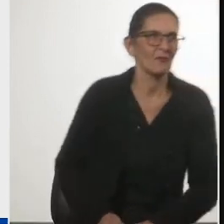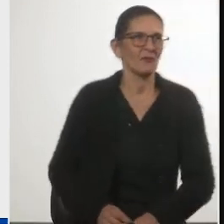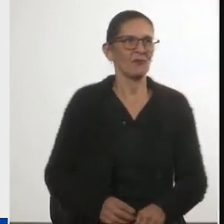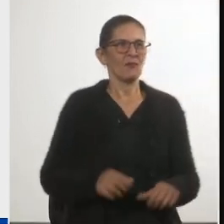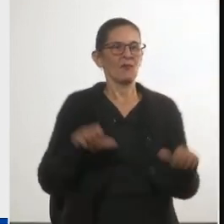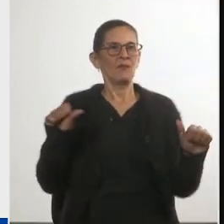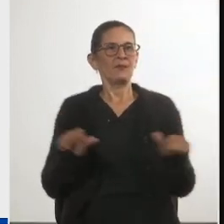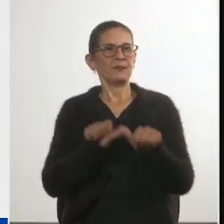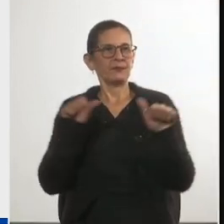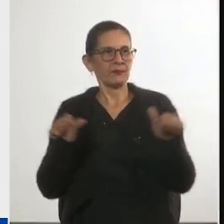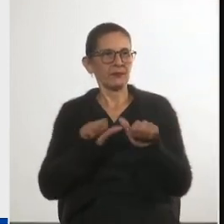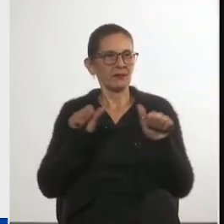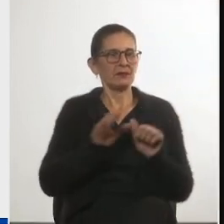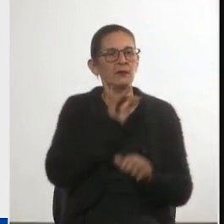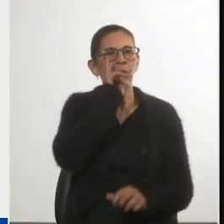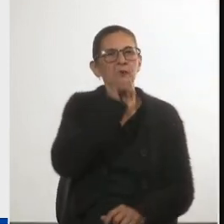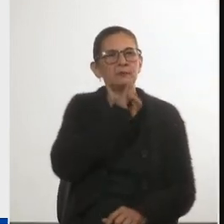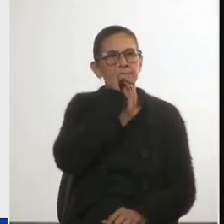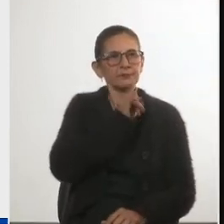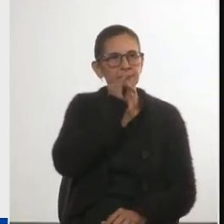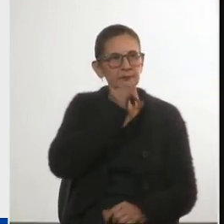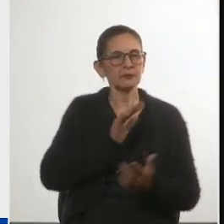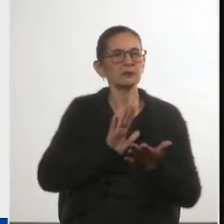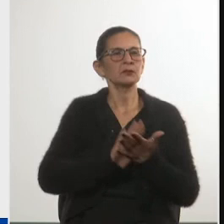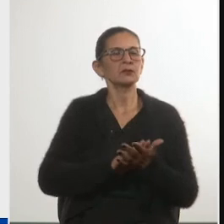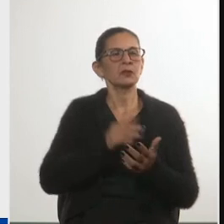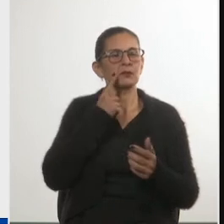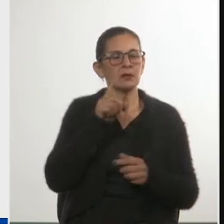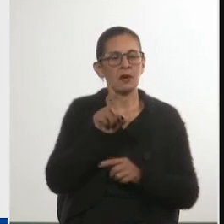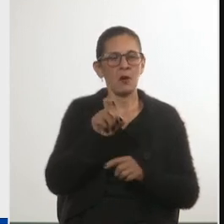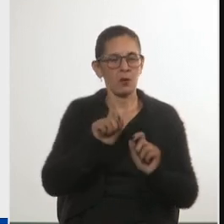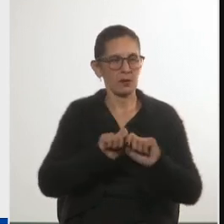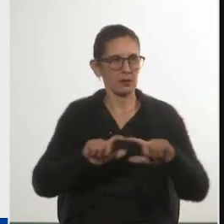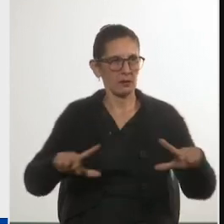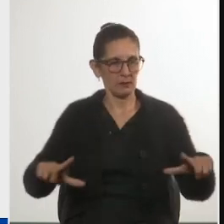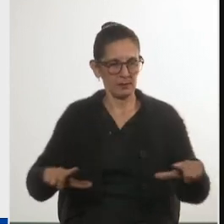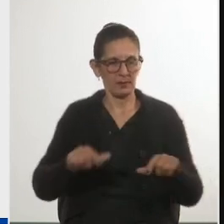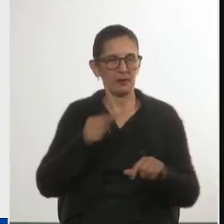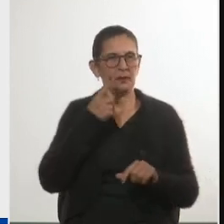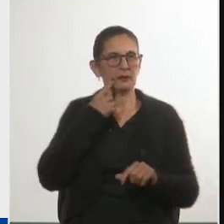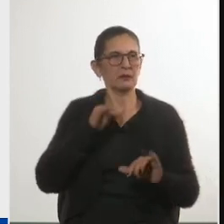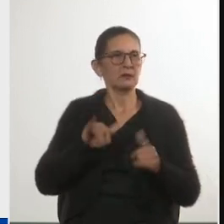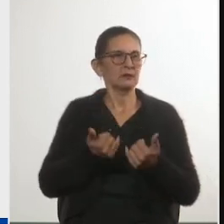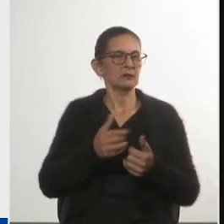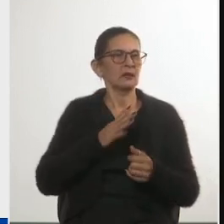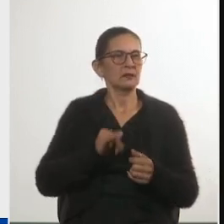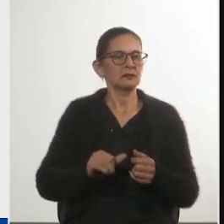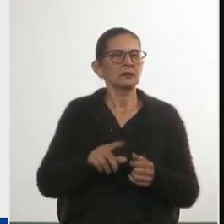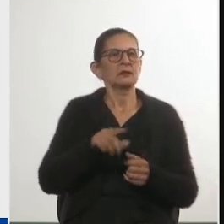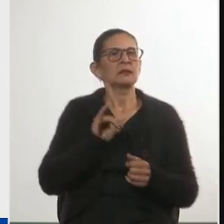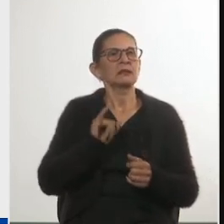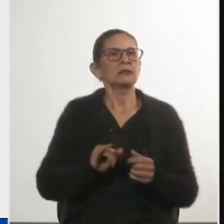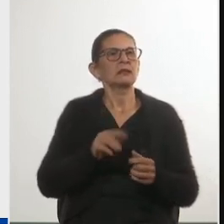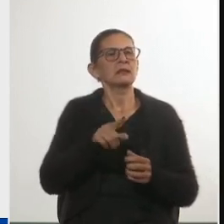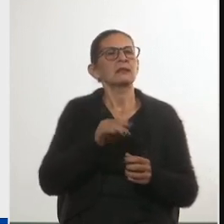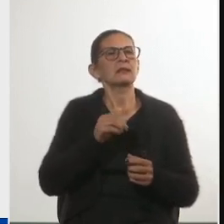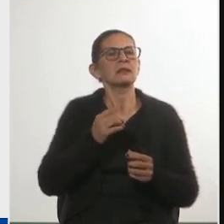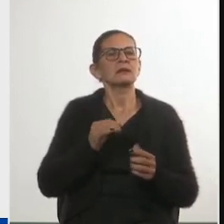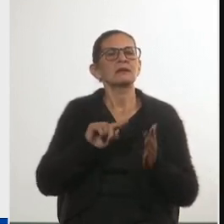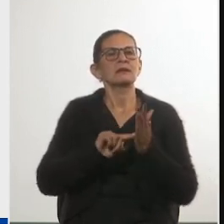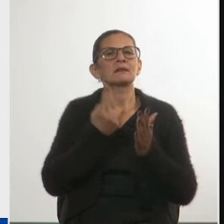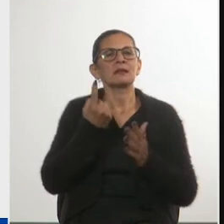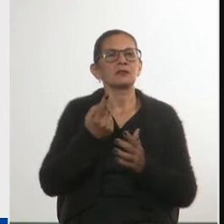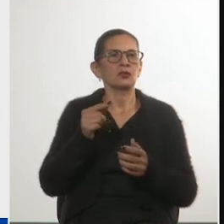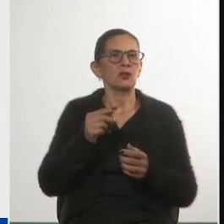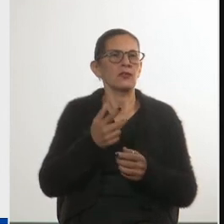Se realizan actualizaciones de la información sobre el estado de salinidad del agua potable suministrada y su eventual repercusión en los centros